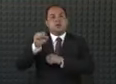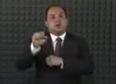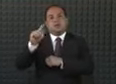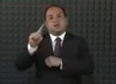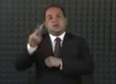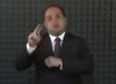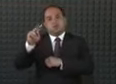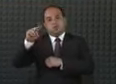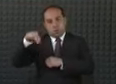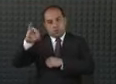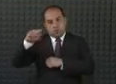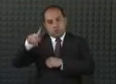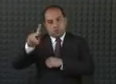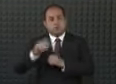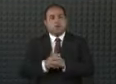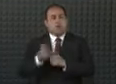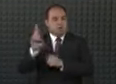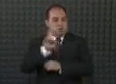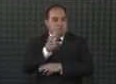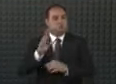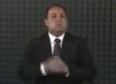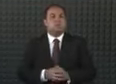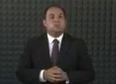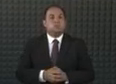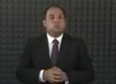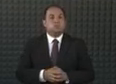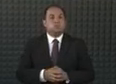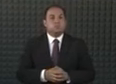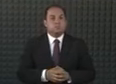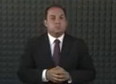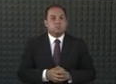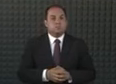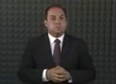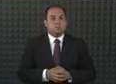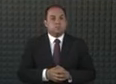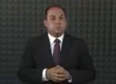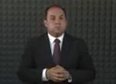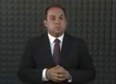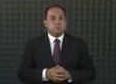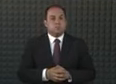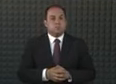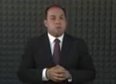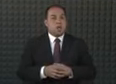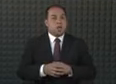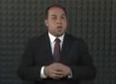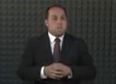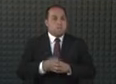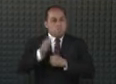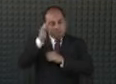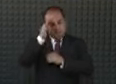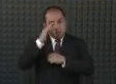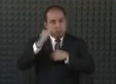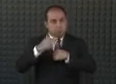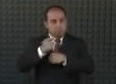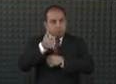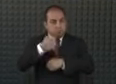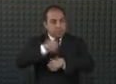Sputnik. Entonces, estaríamos en la condición de que para la primera semana